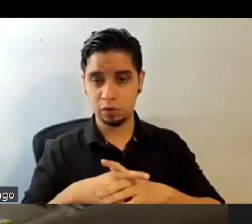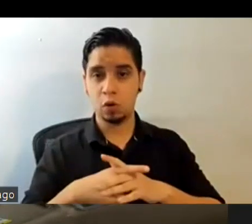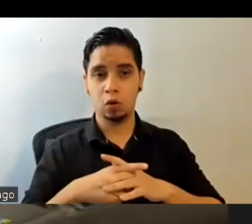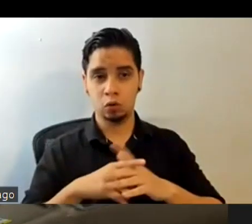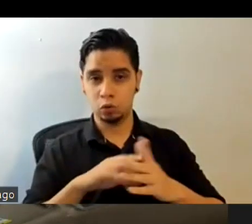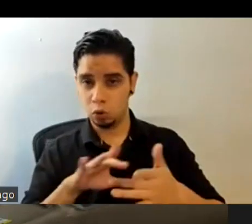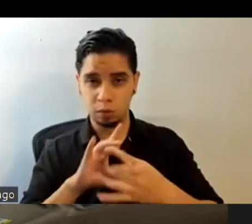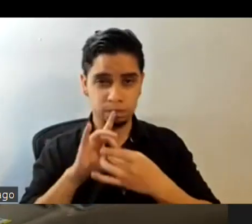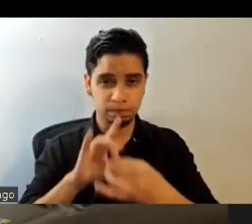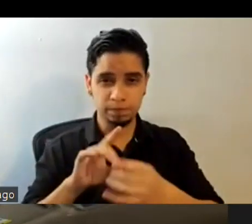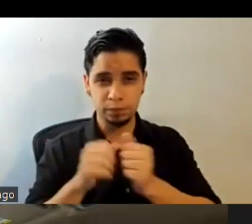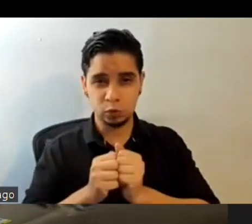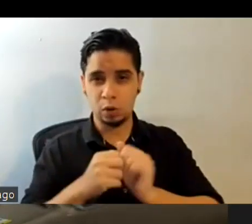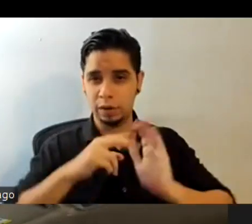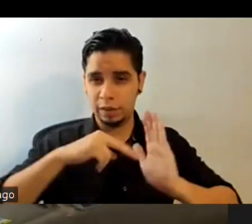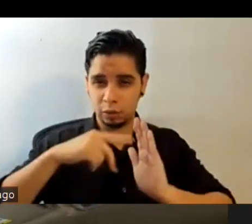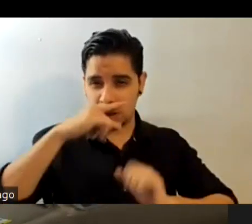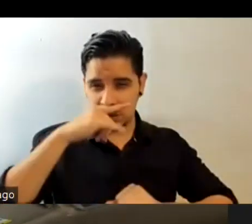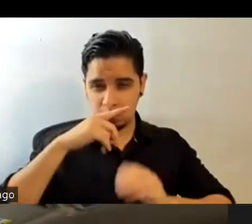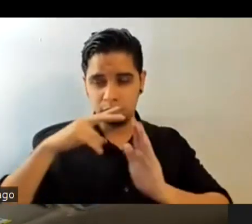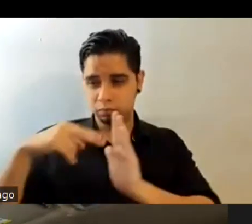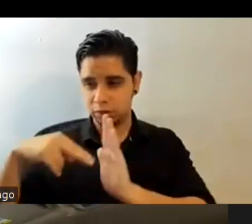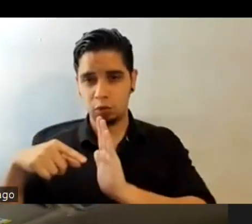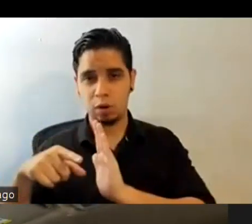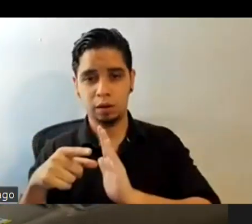infantil y juvenil, y hice varios dramas